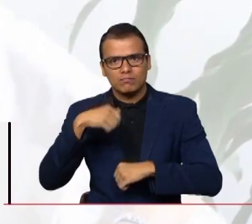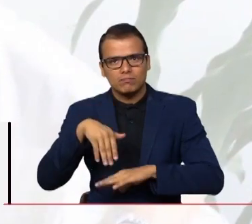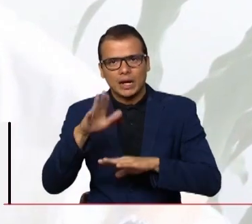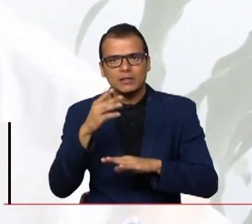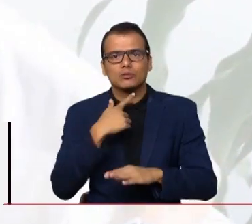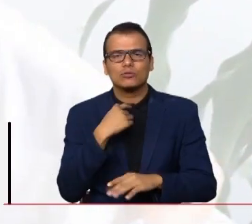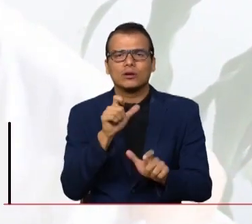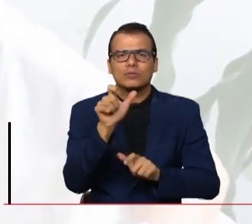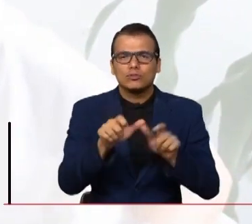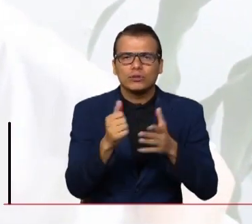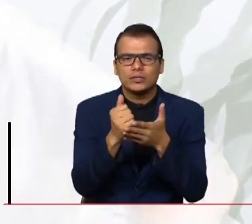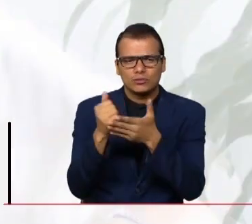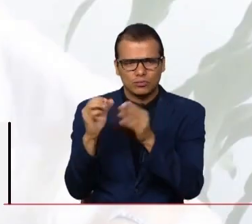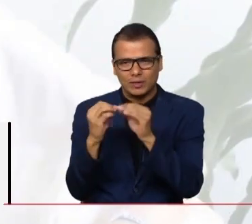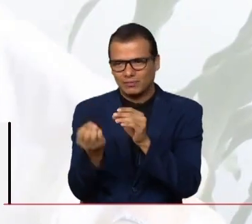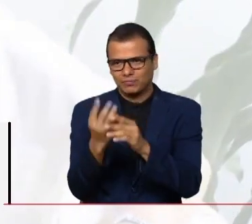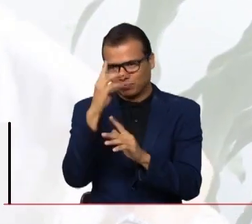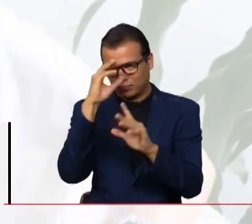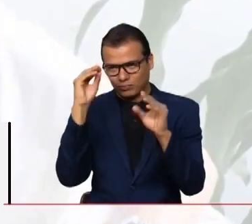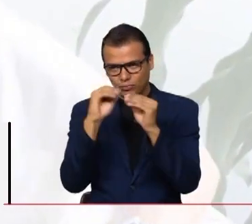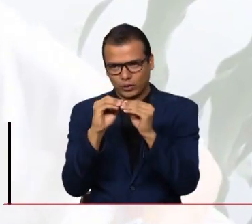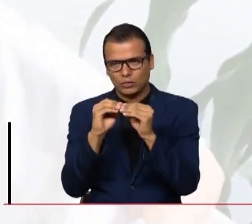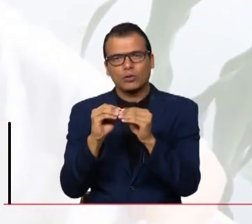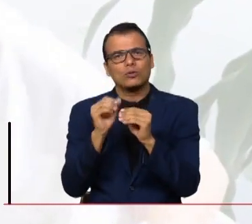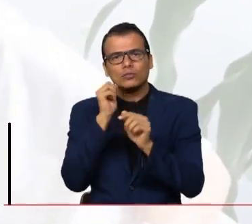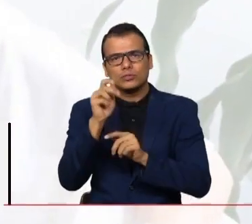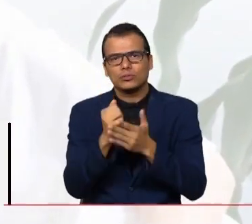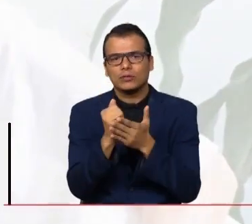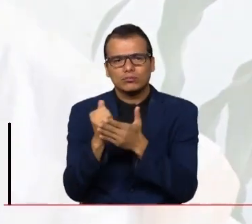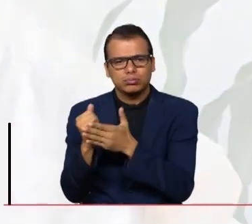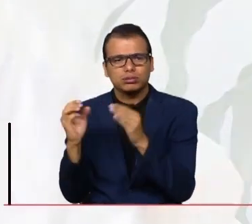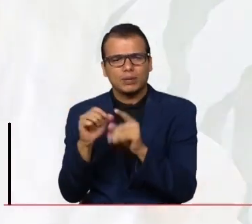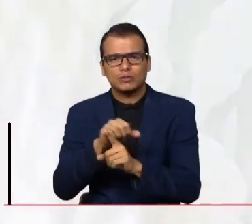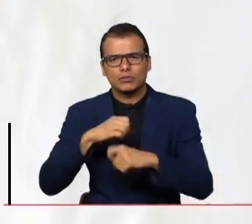por la creación de impacto humanitario y social. La licenciada